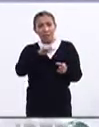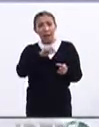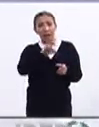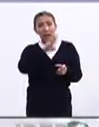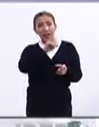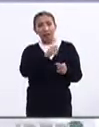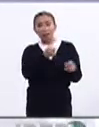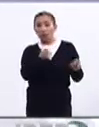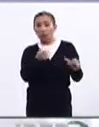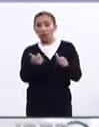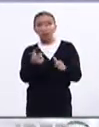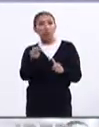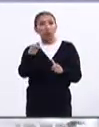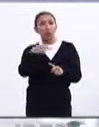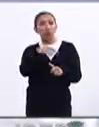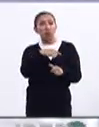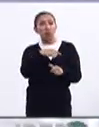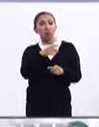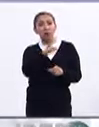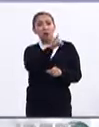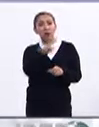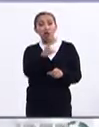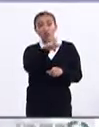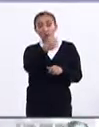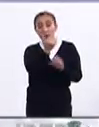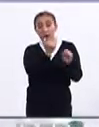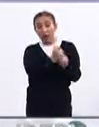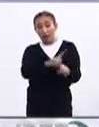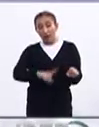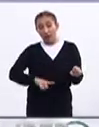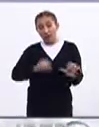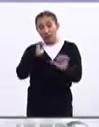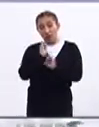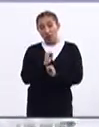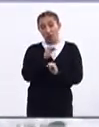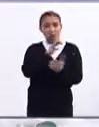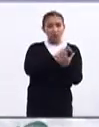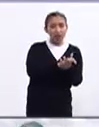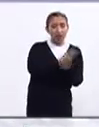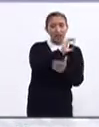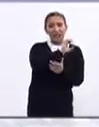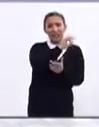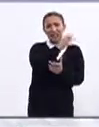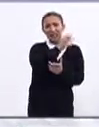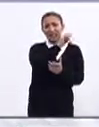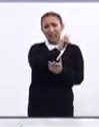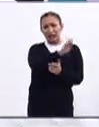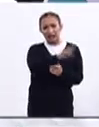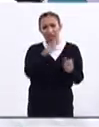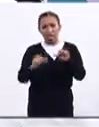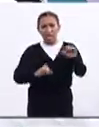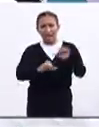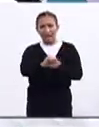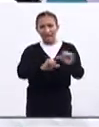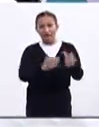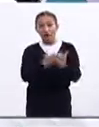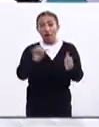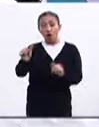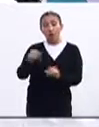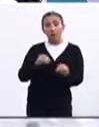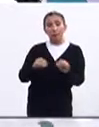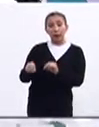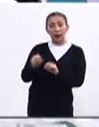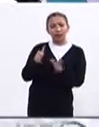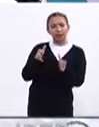pues desplaza después de casi 12 años de gobierno entre el matrimonio Kirchner, ¿no? Entonces, Ahora estamos en el otro movimiento